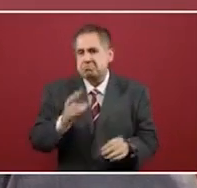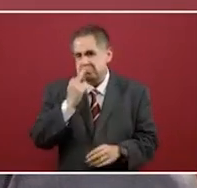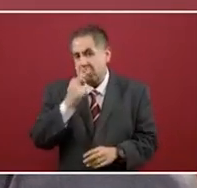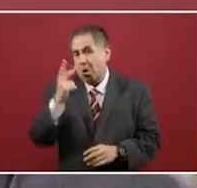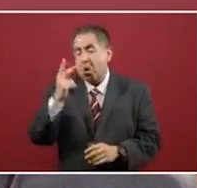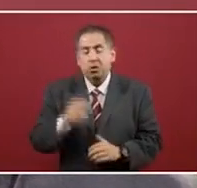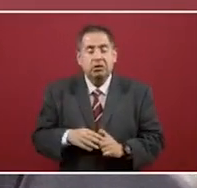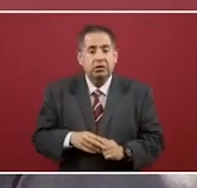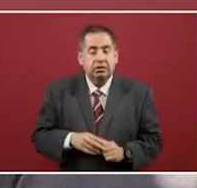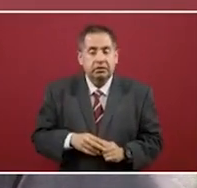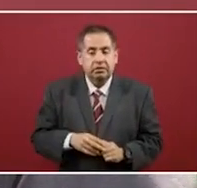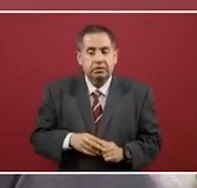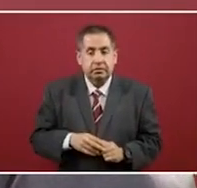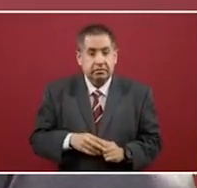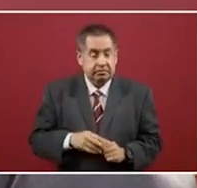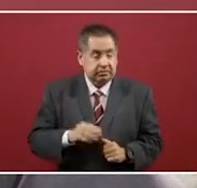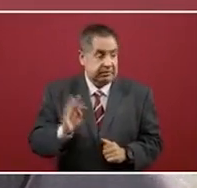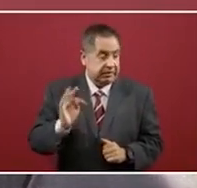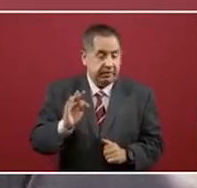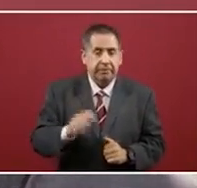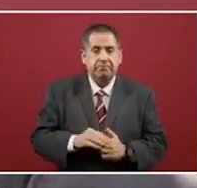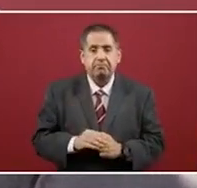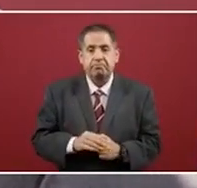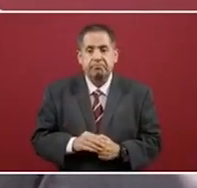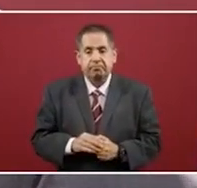Cuando no existe